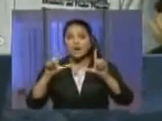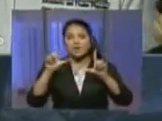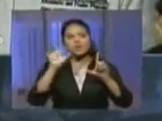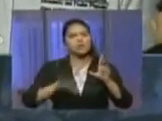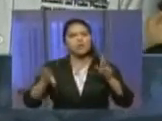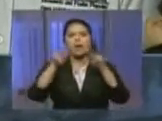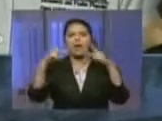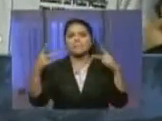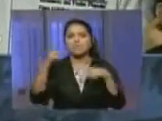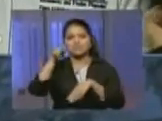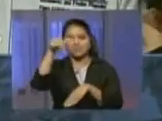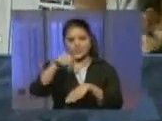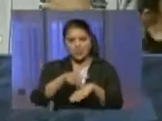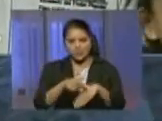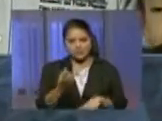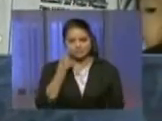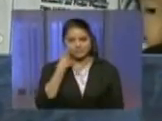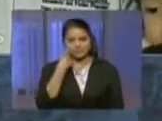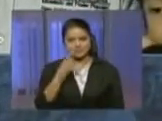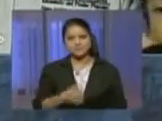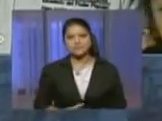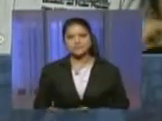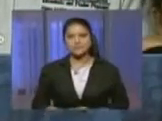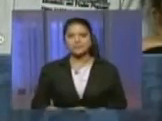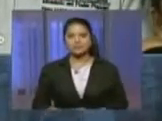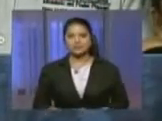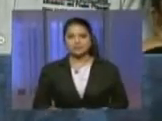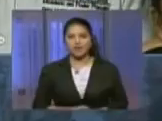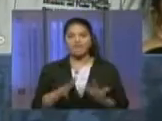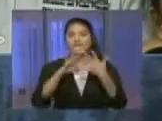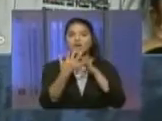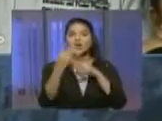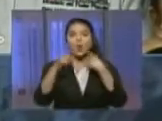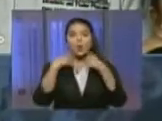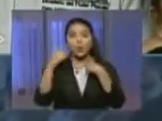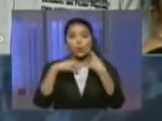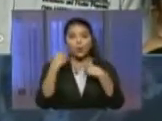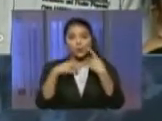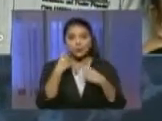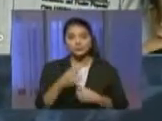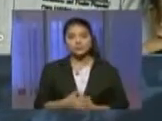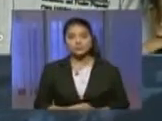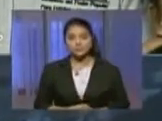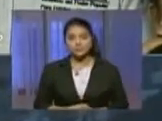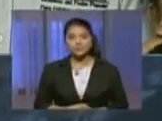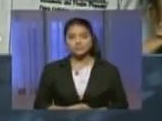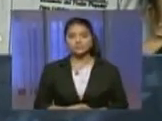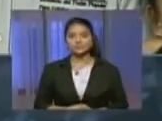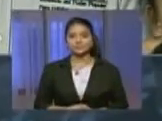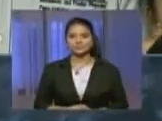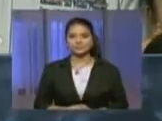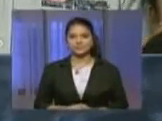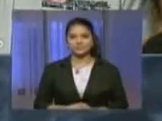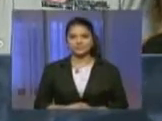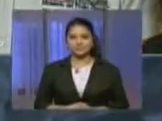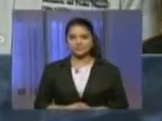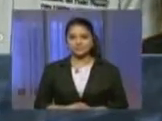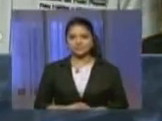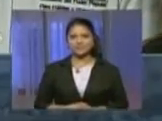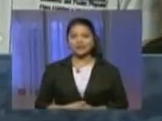prensa nacional fíjense usted barrio tricolor en